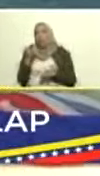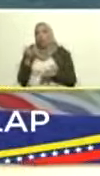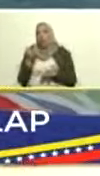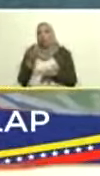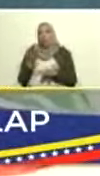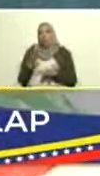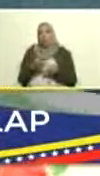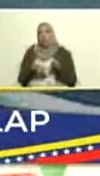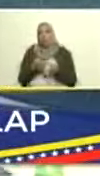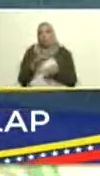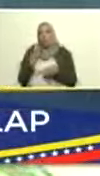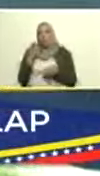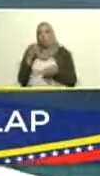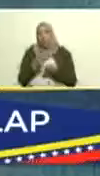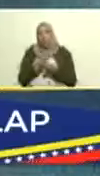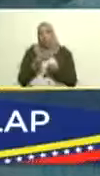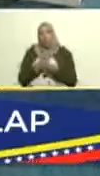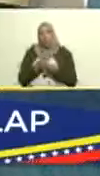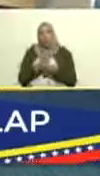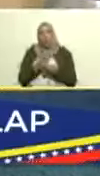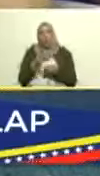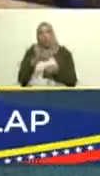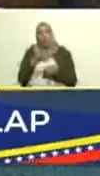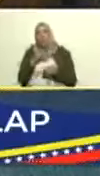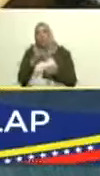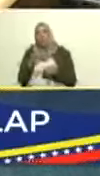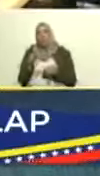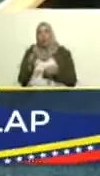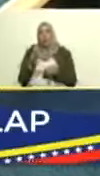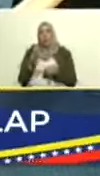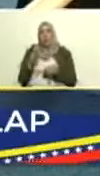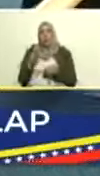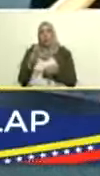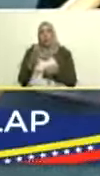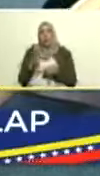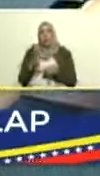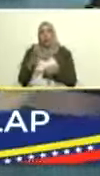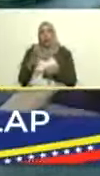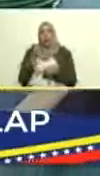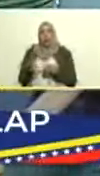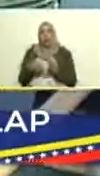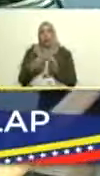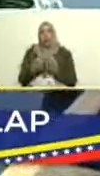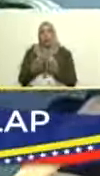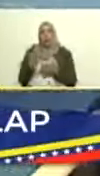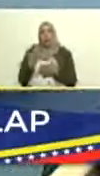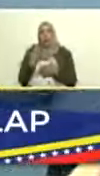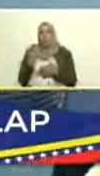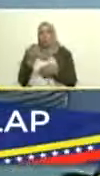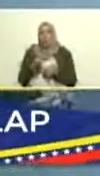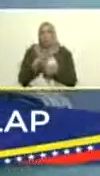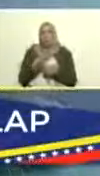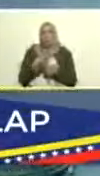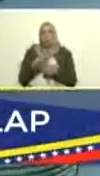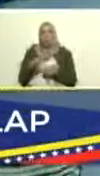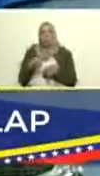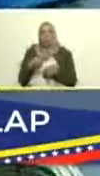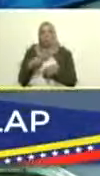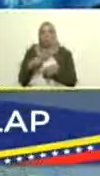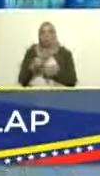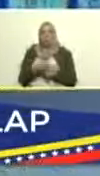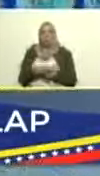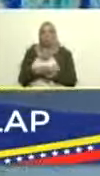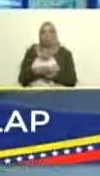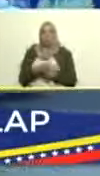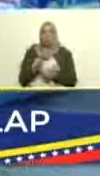equipo vergatario, ese es el trabuco. Eso lo decimos cuando vemos un equipo jugar el béisbol, decimos ese es el equipo nuestro, el equipo del trabuco.